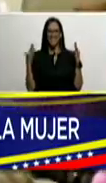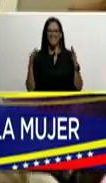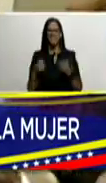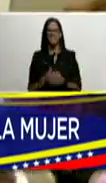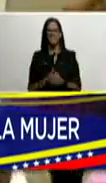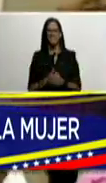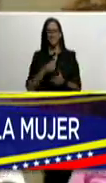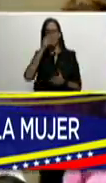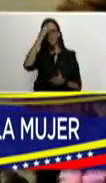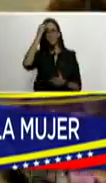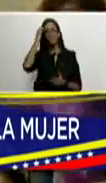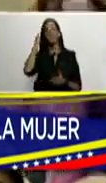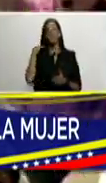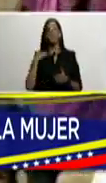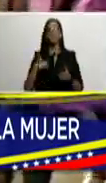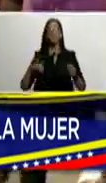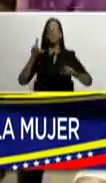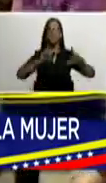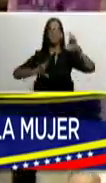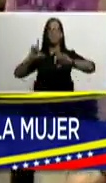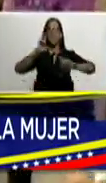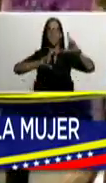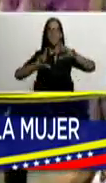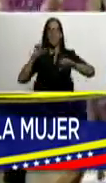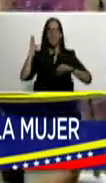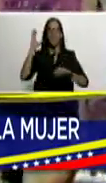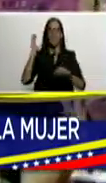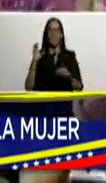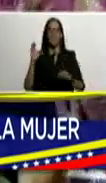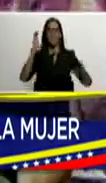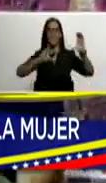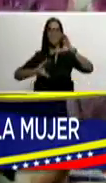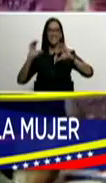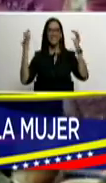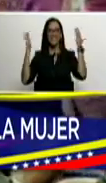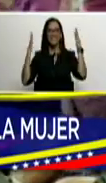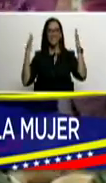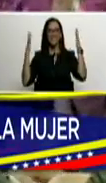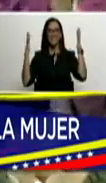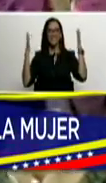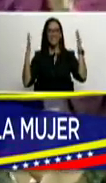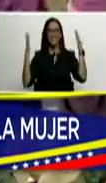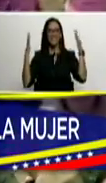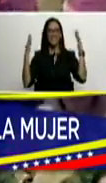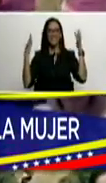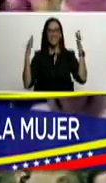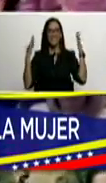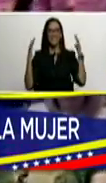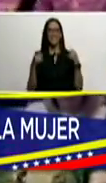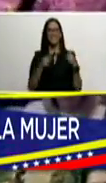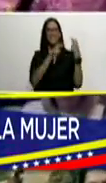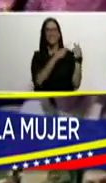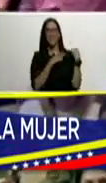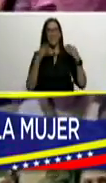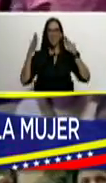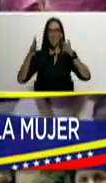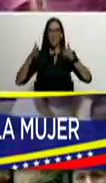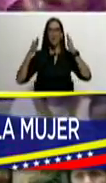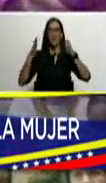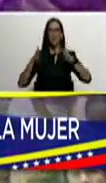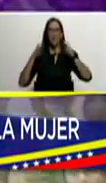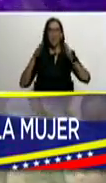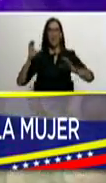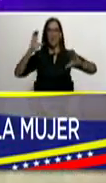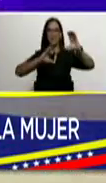Las científicas de la patria, mira, aquí están las científicas y ellas se encargarán de formar y forjar a